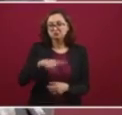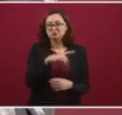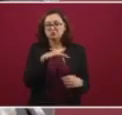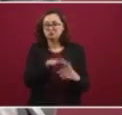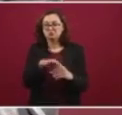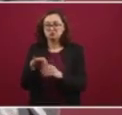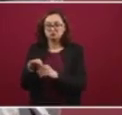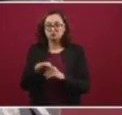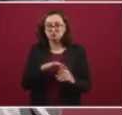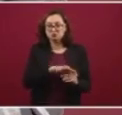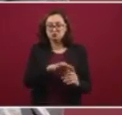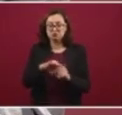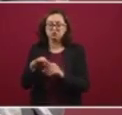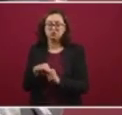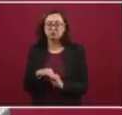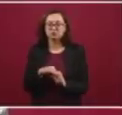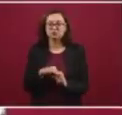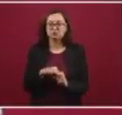para